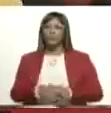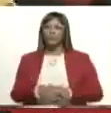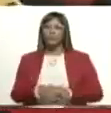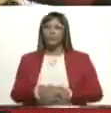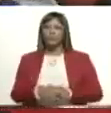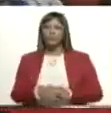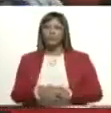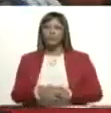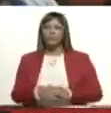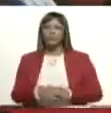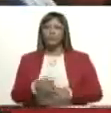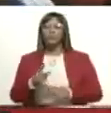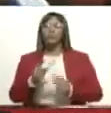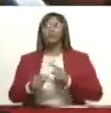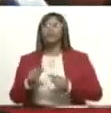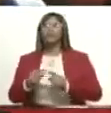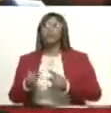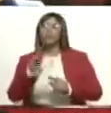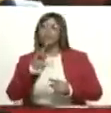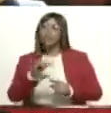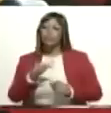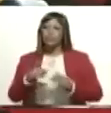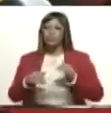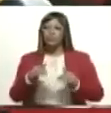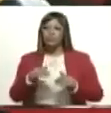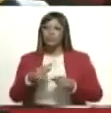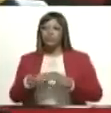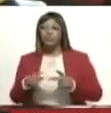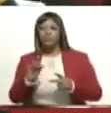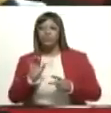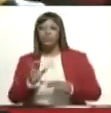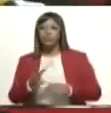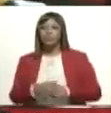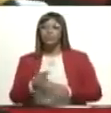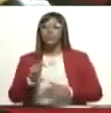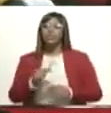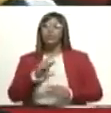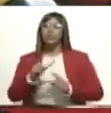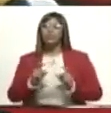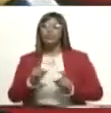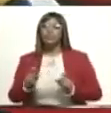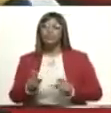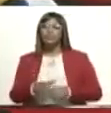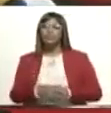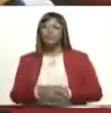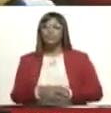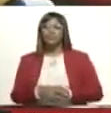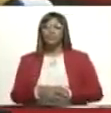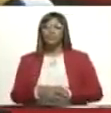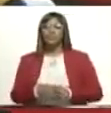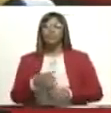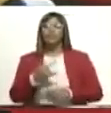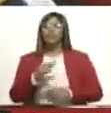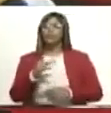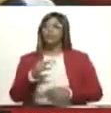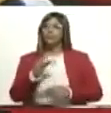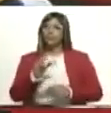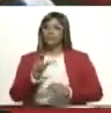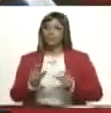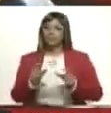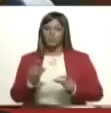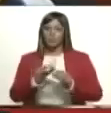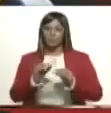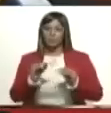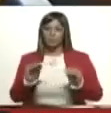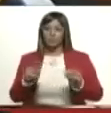cómo, unos le llaman primaria, otros consulta, no sé. Lo cierto es que esta convocatoria tiene allí unas personas que